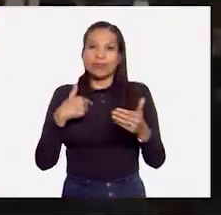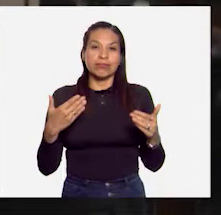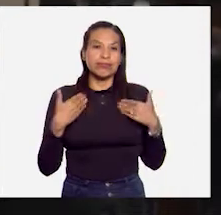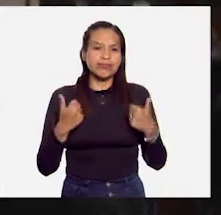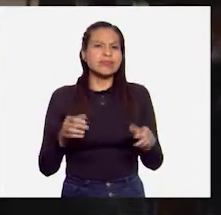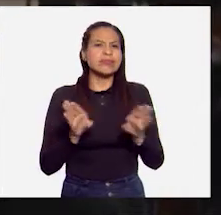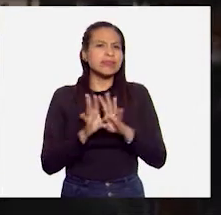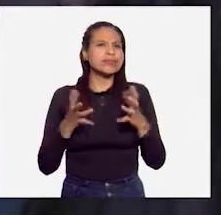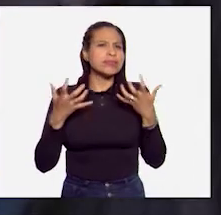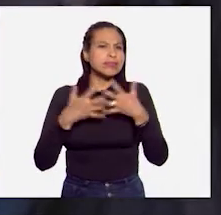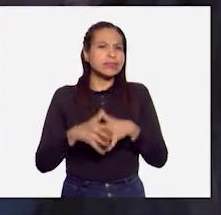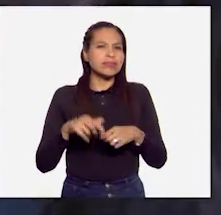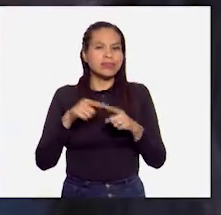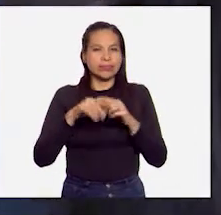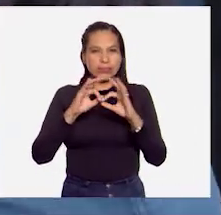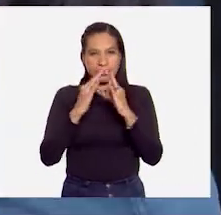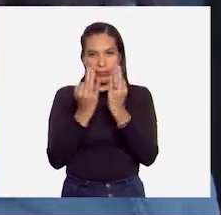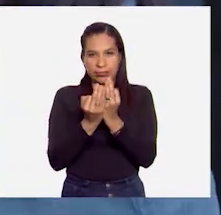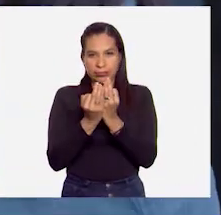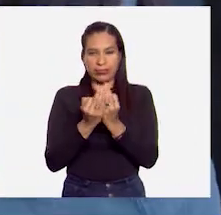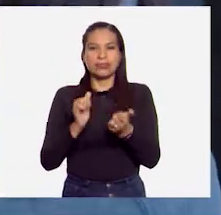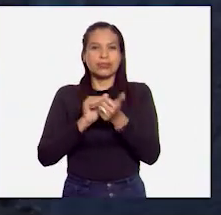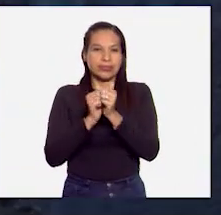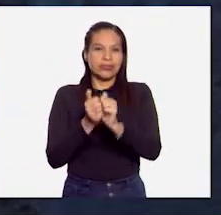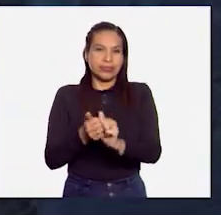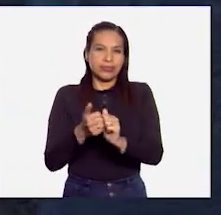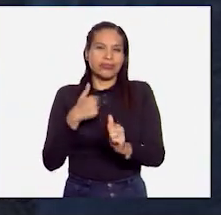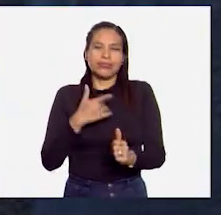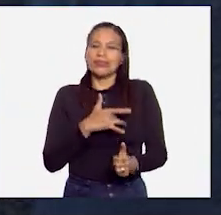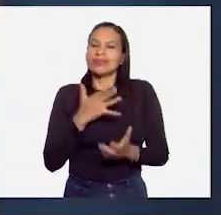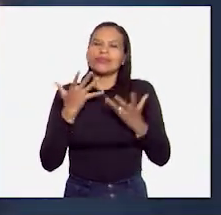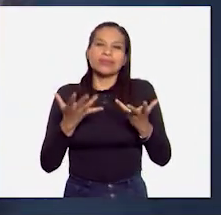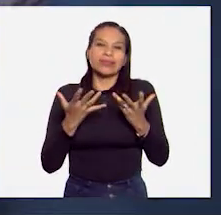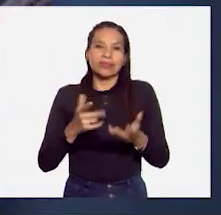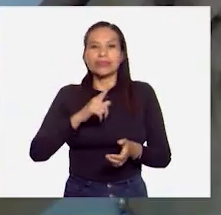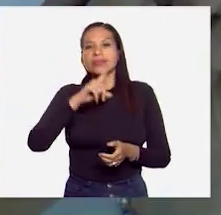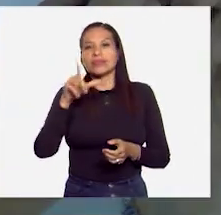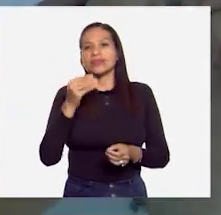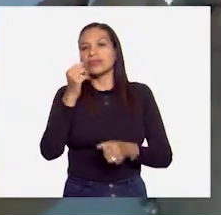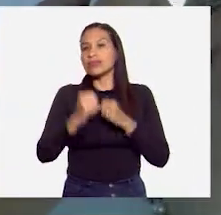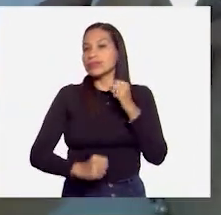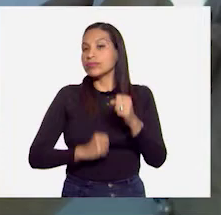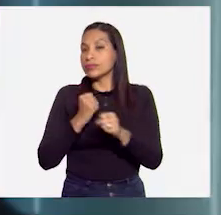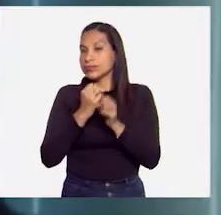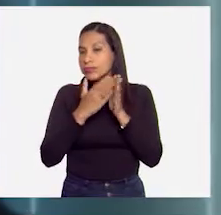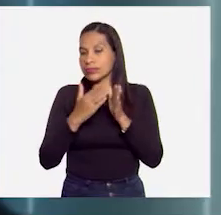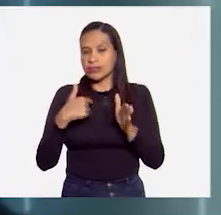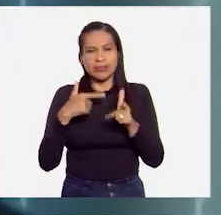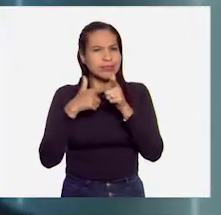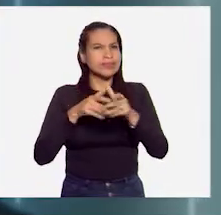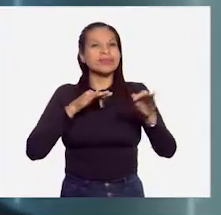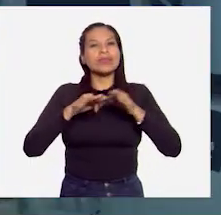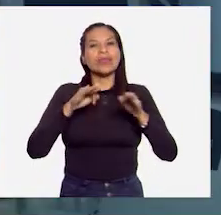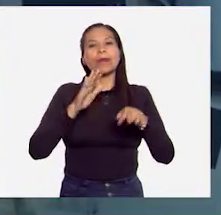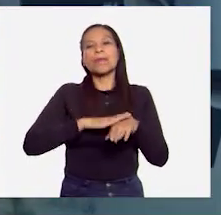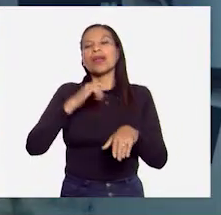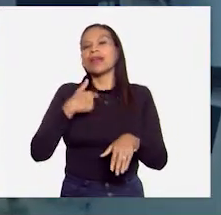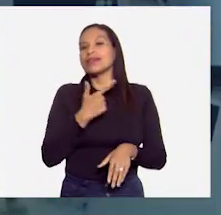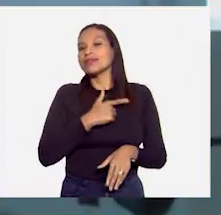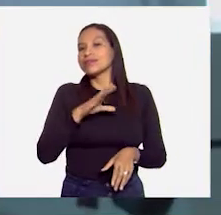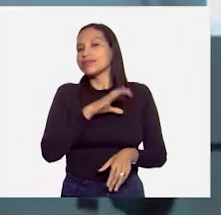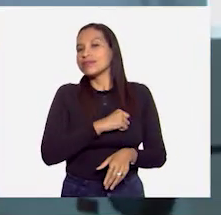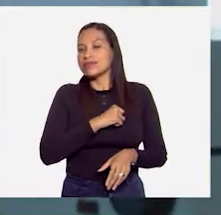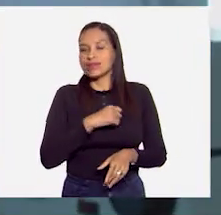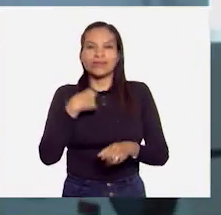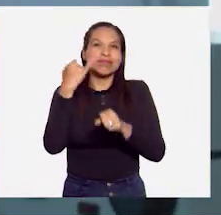y entender cómo funcionaba nuestra Tierra se convirtió en mi pasión. Después de muchos años, sigo trabajando en lo que más